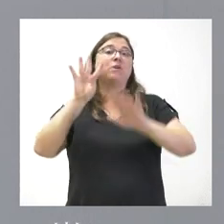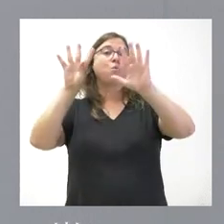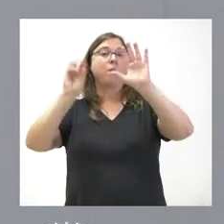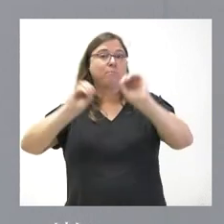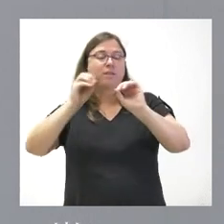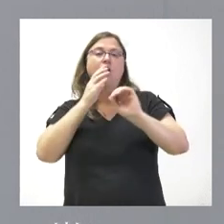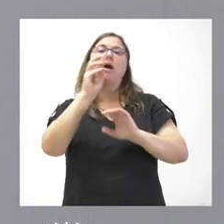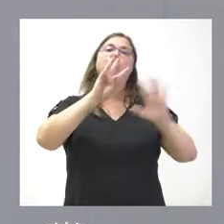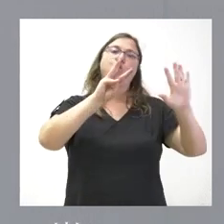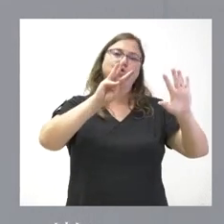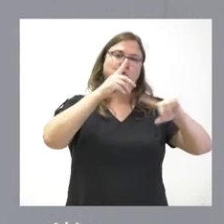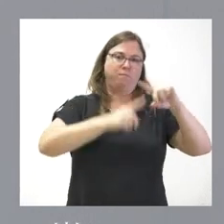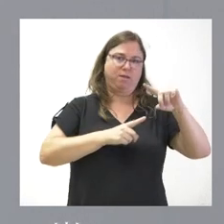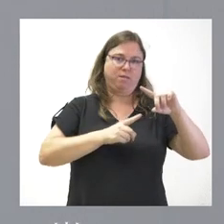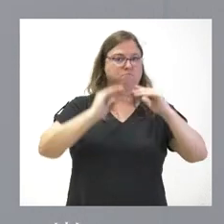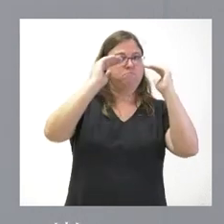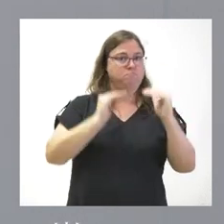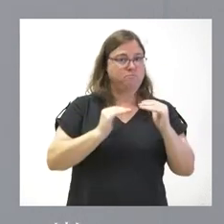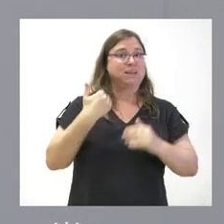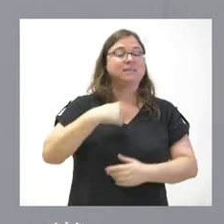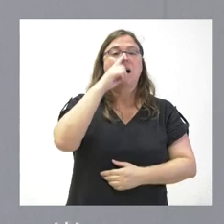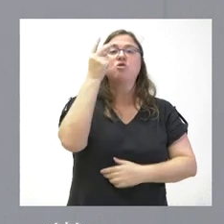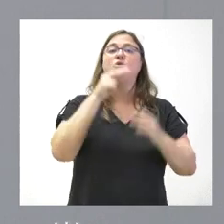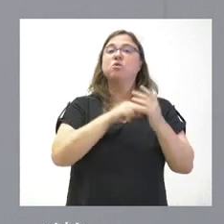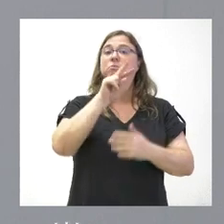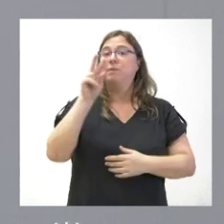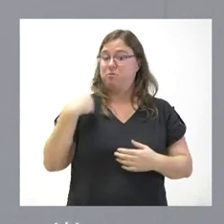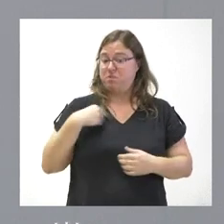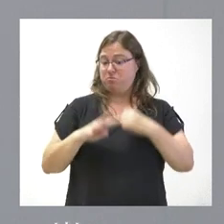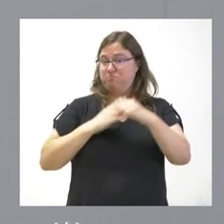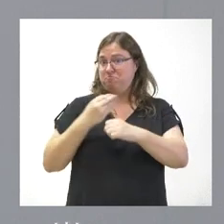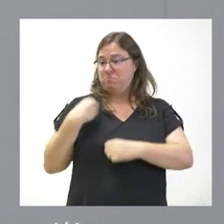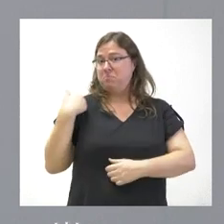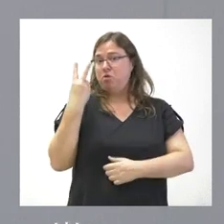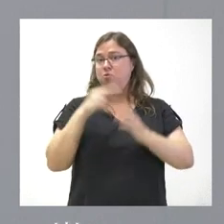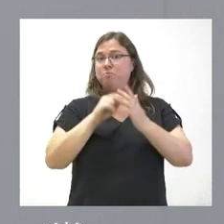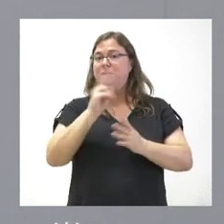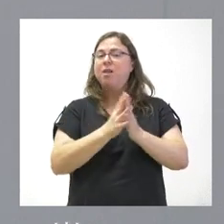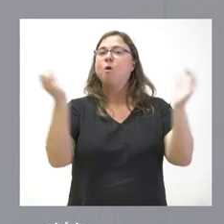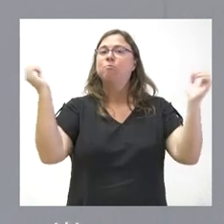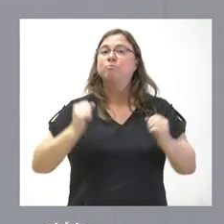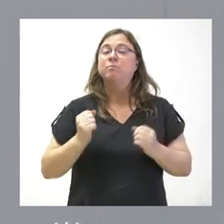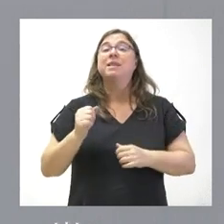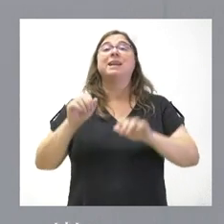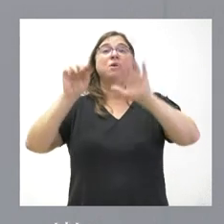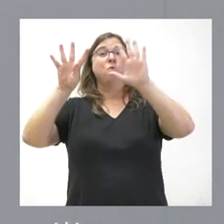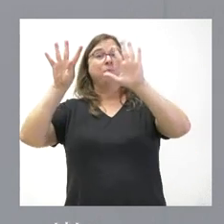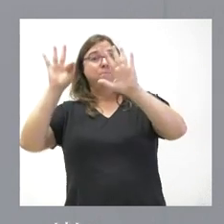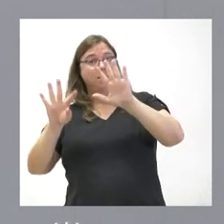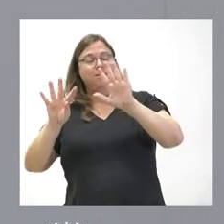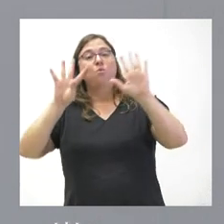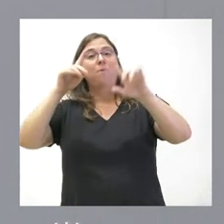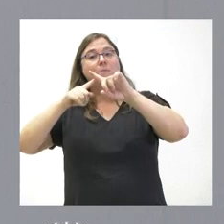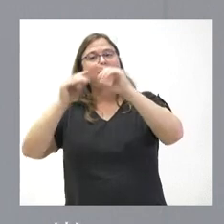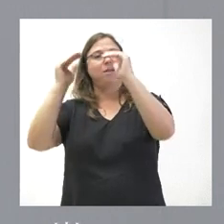y5 por ya en el año 2022 esta misma legislatura se acordó una rebaja del 9 y5 al